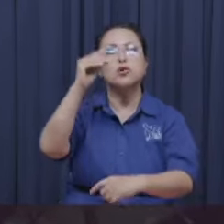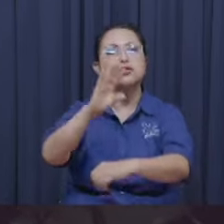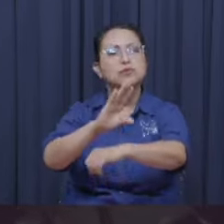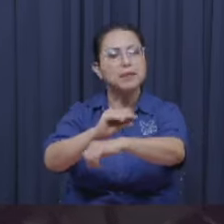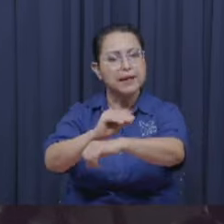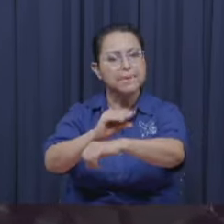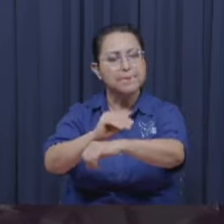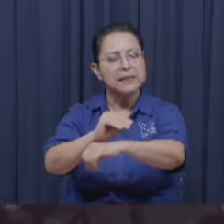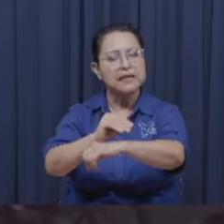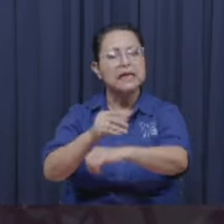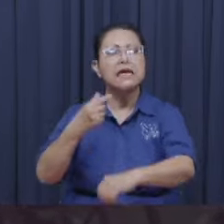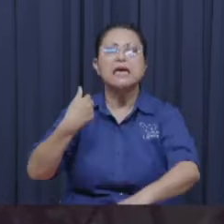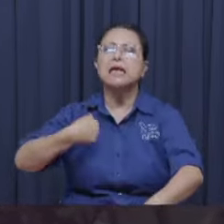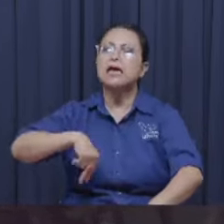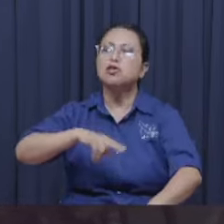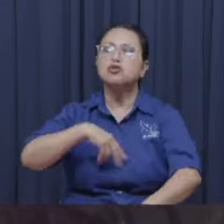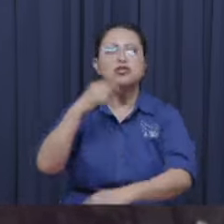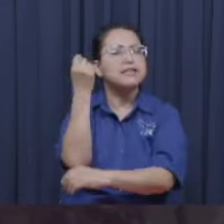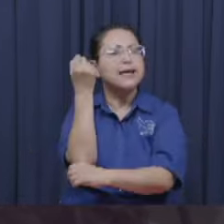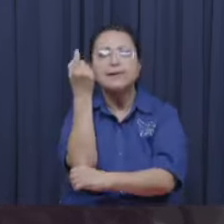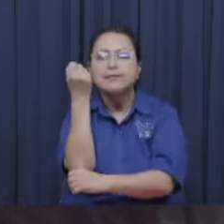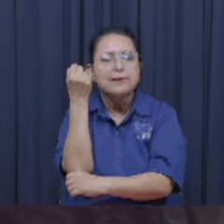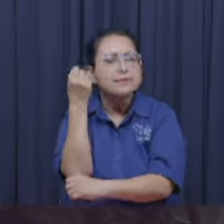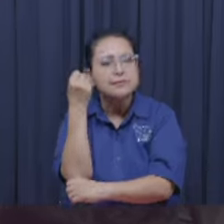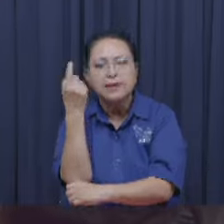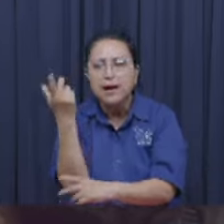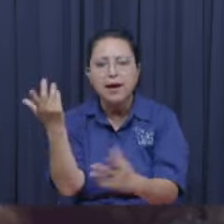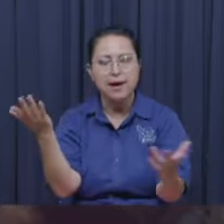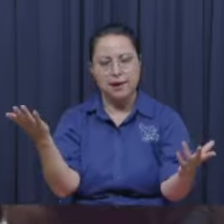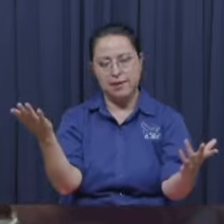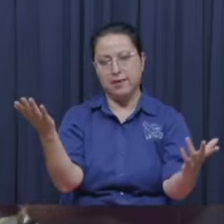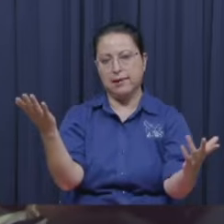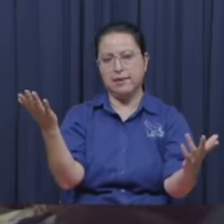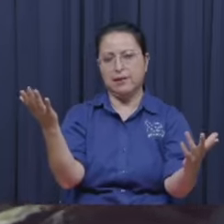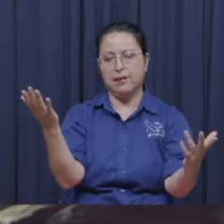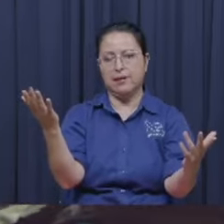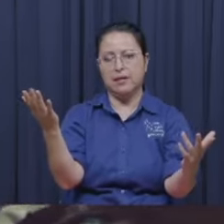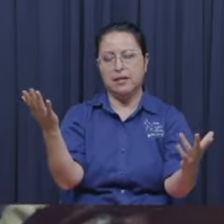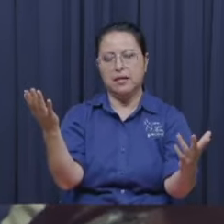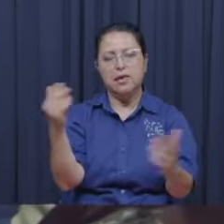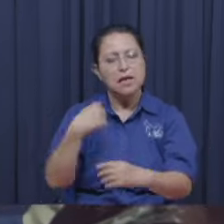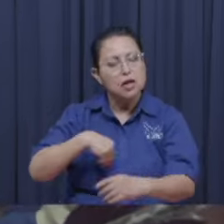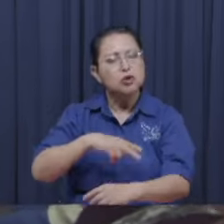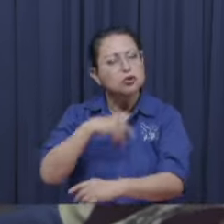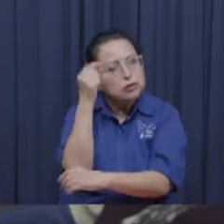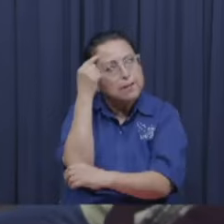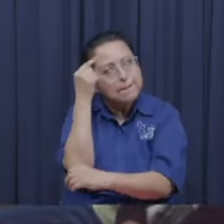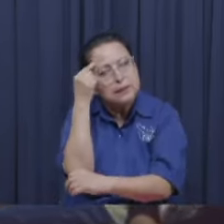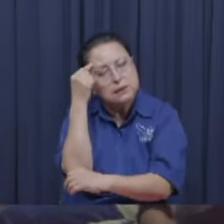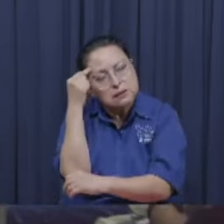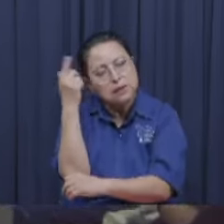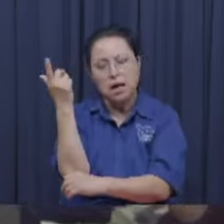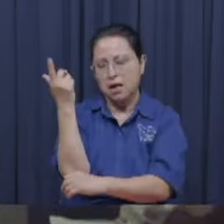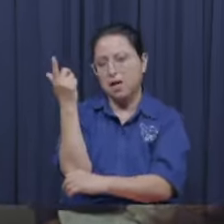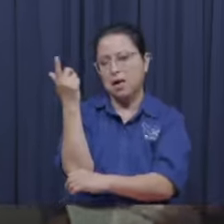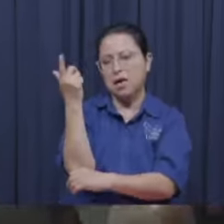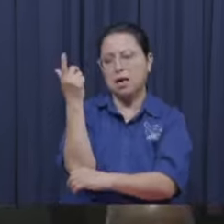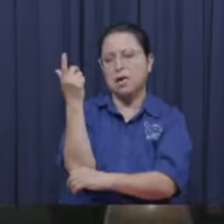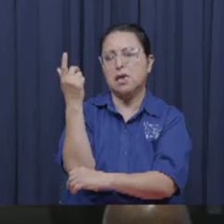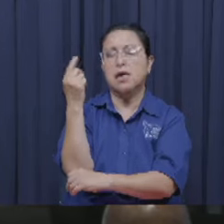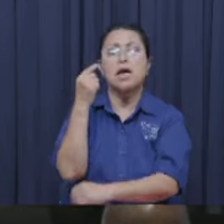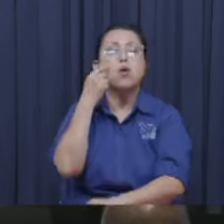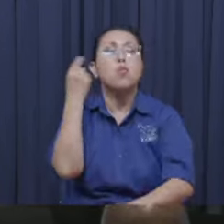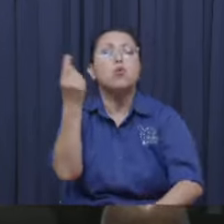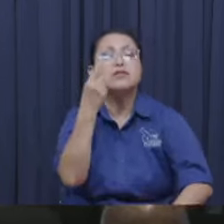que hubiese una reflexión en medio de todos los que vivimos en este sector, para que encontremos el Evangelio, la puerta y la